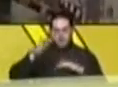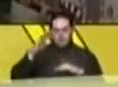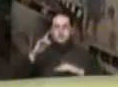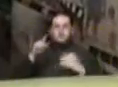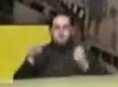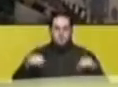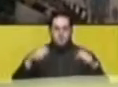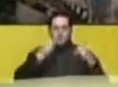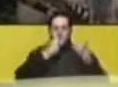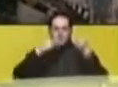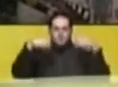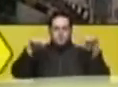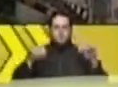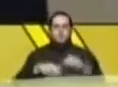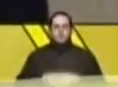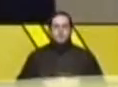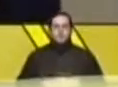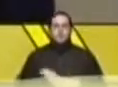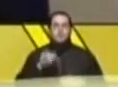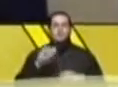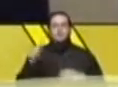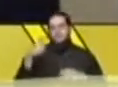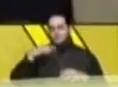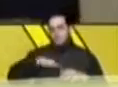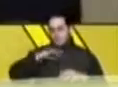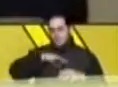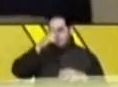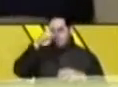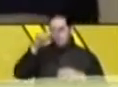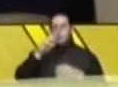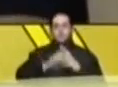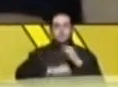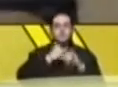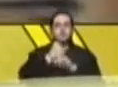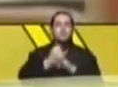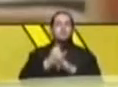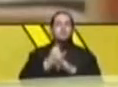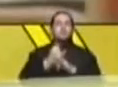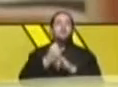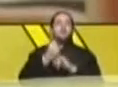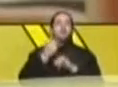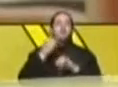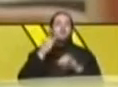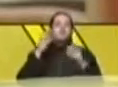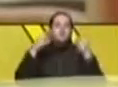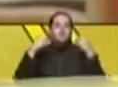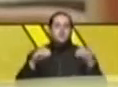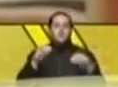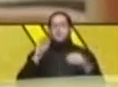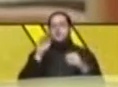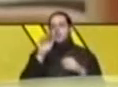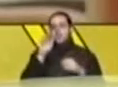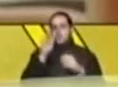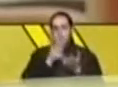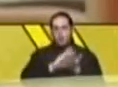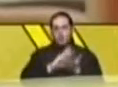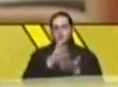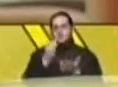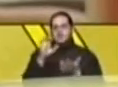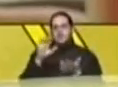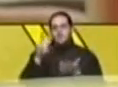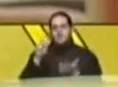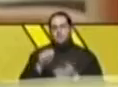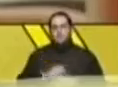que favorece particularmente a las cadenas multinacionales Walgreens y CVS. Y esto va en detrimento al consumidor porque al final del día necesita